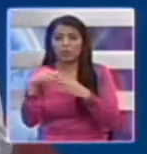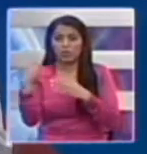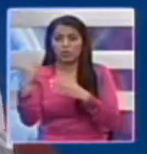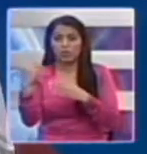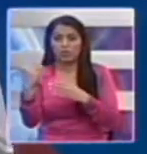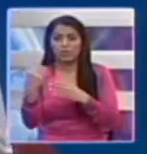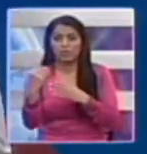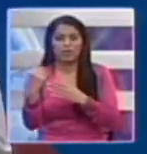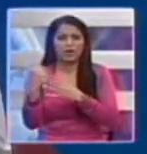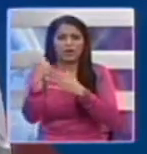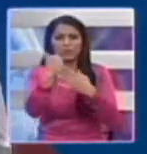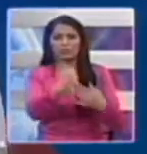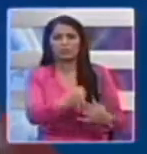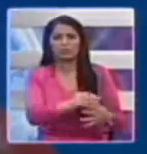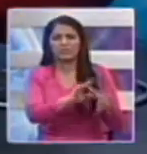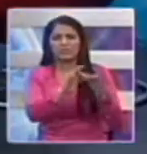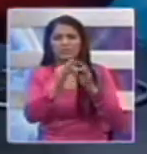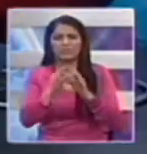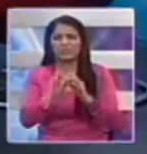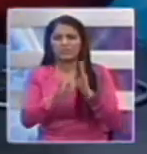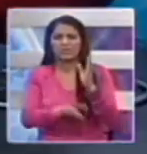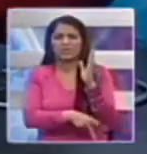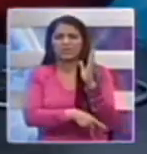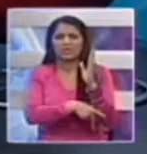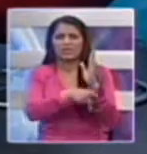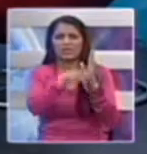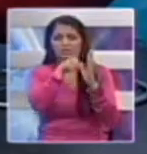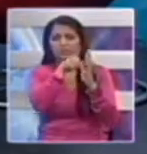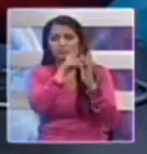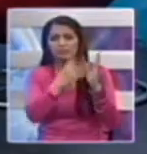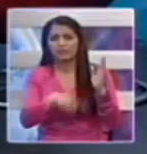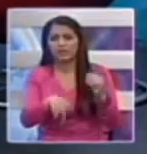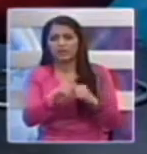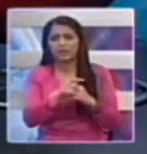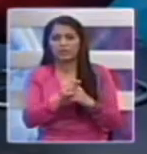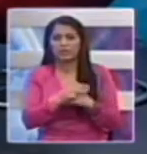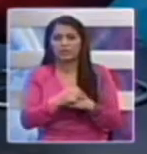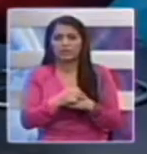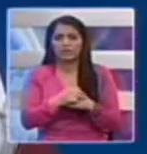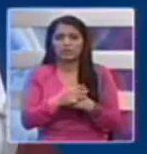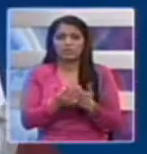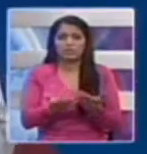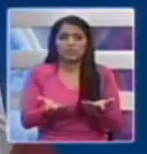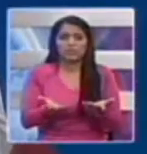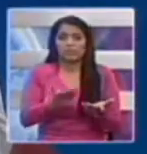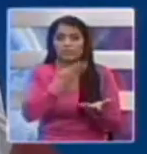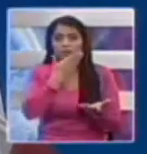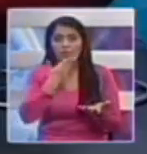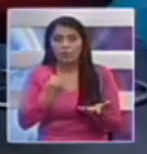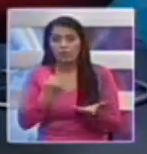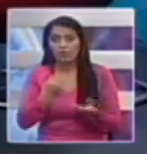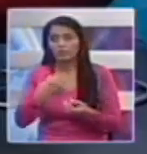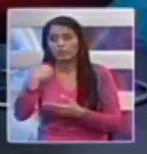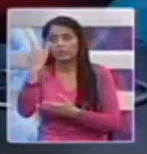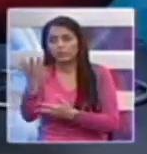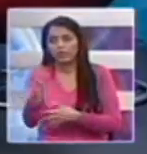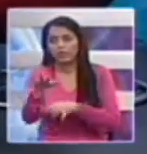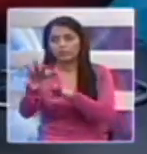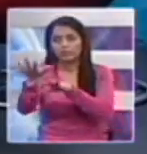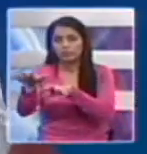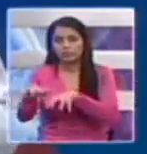proyecto de refinería del Pacífico, se lo hubiera invertido en el sector agropecuario. ¿Cuál hubiera sido la respuesta? Hoy en